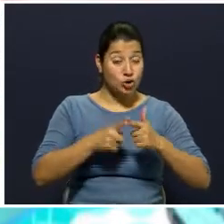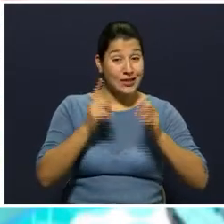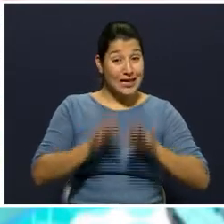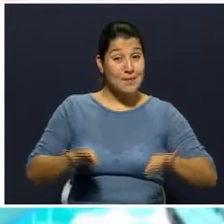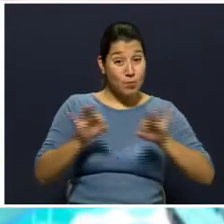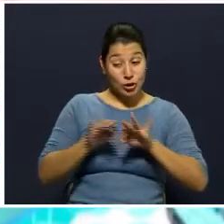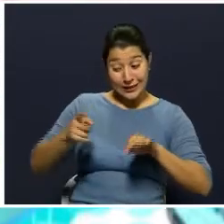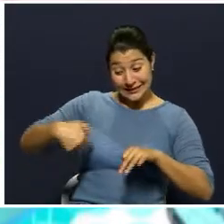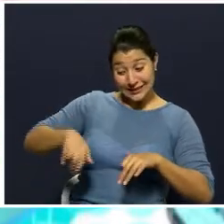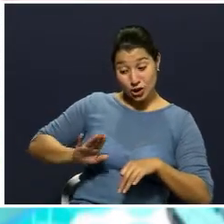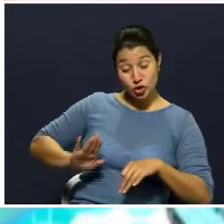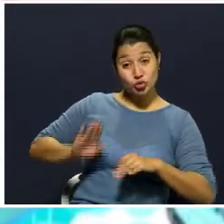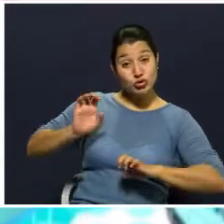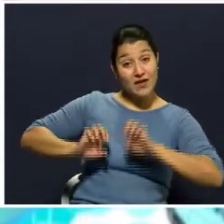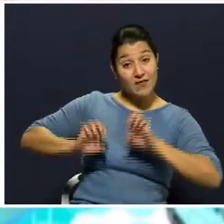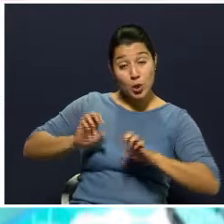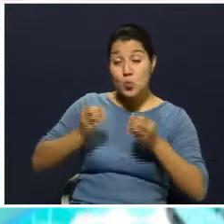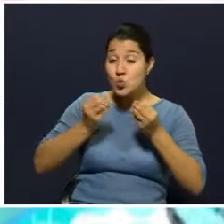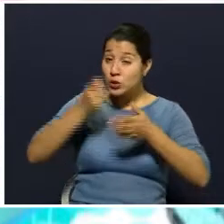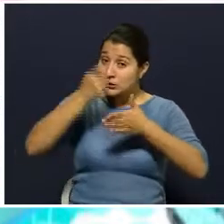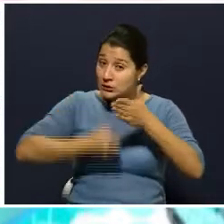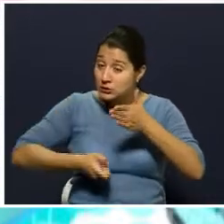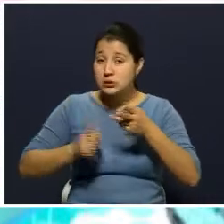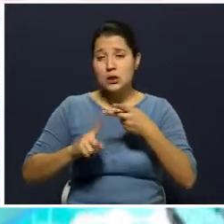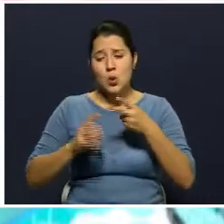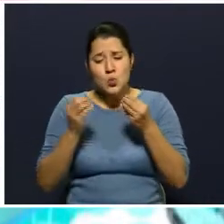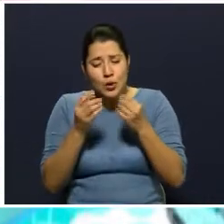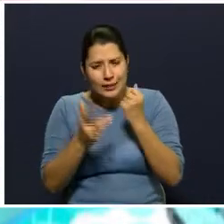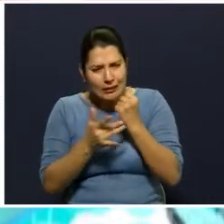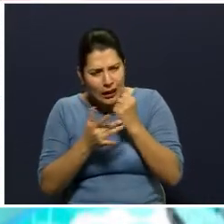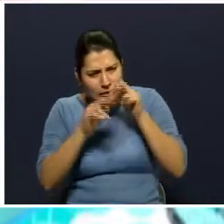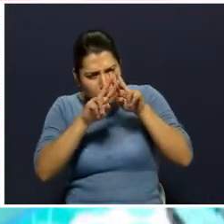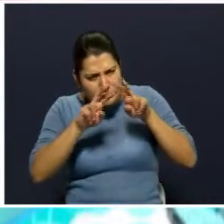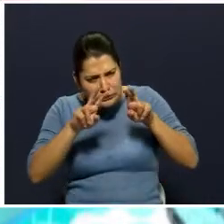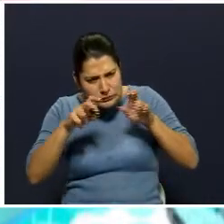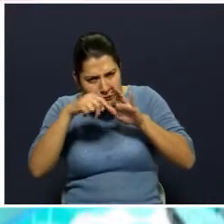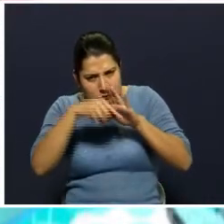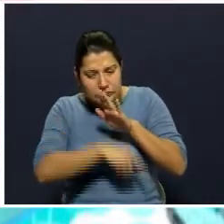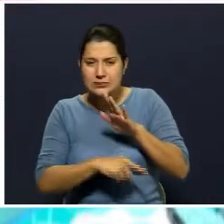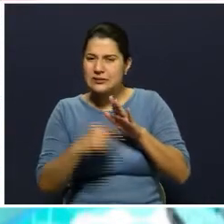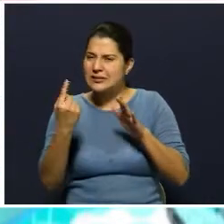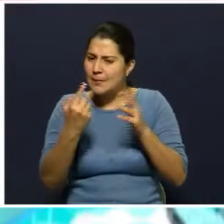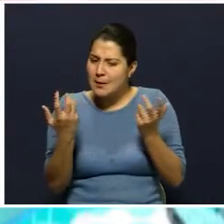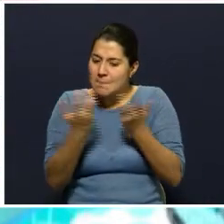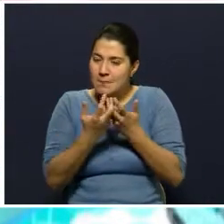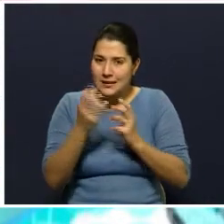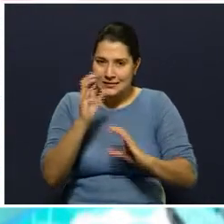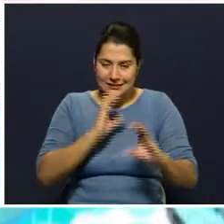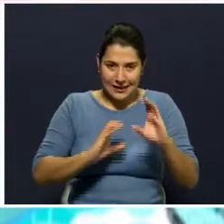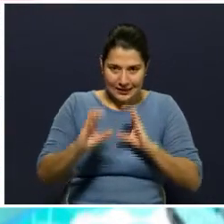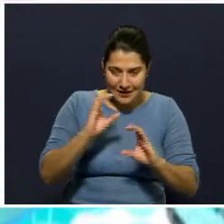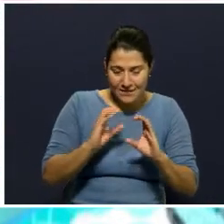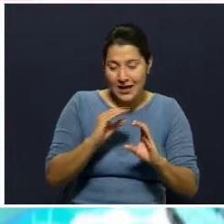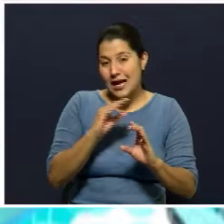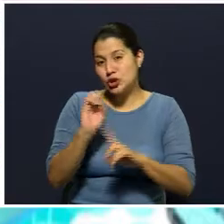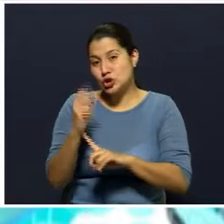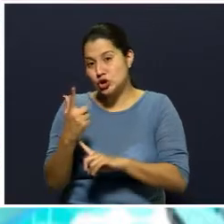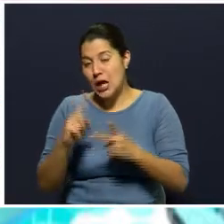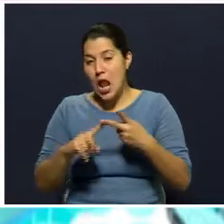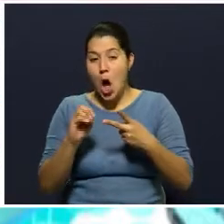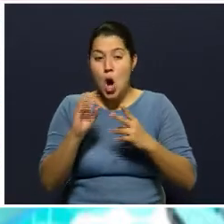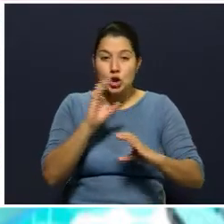estas evaluaciones son muy rigurosas, son muy técnicas, van muy apegadas a la parte científica, ya sea científica social o